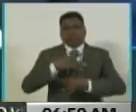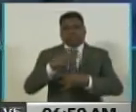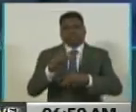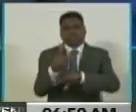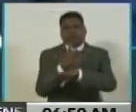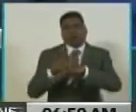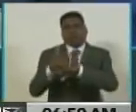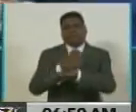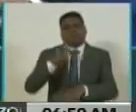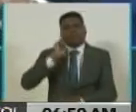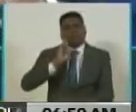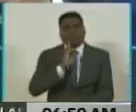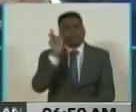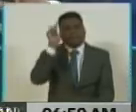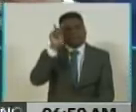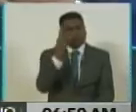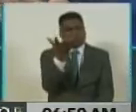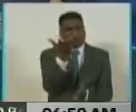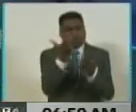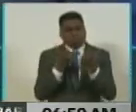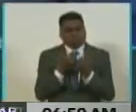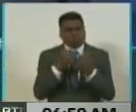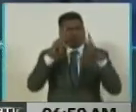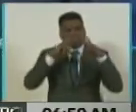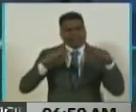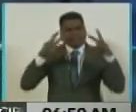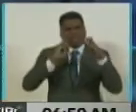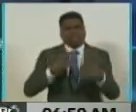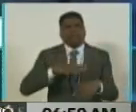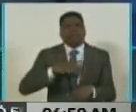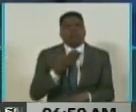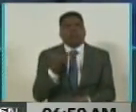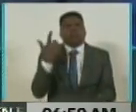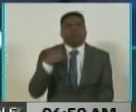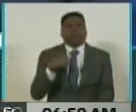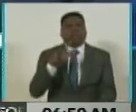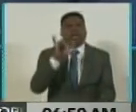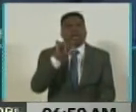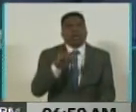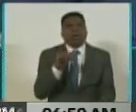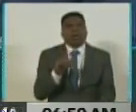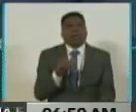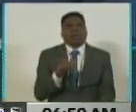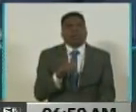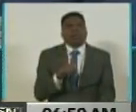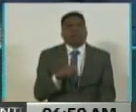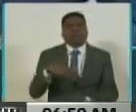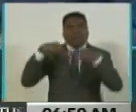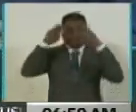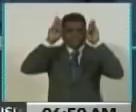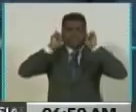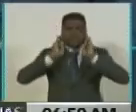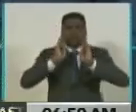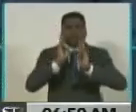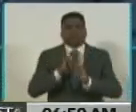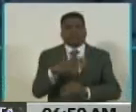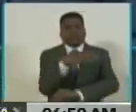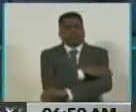gobierno bolivariano. Profesora, ¿qué análisis podemos tener de posiciones como la de María Machado por parte de la